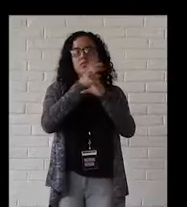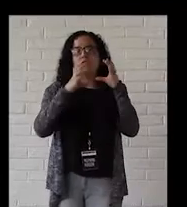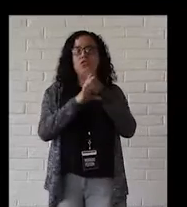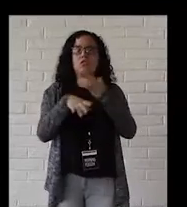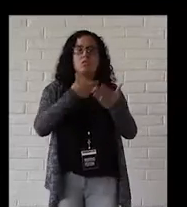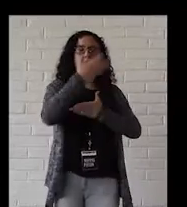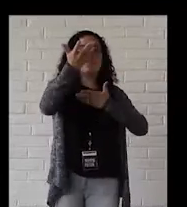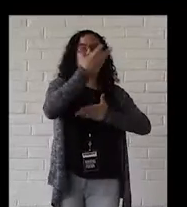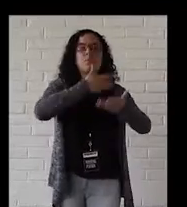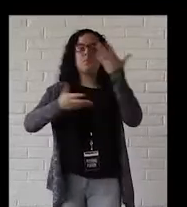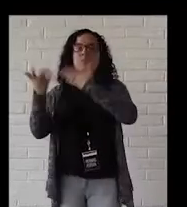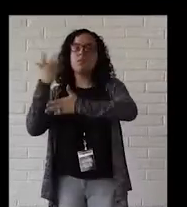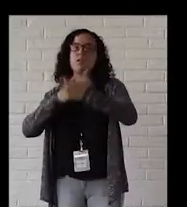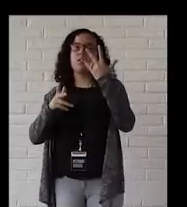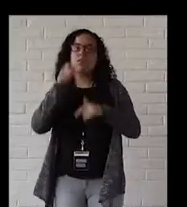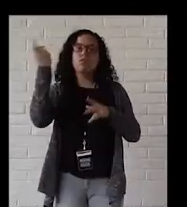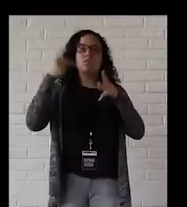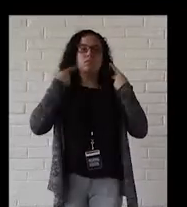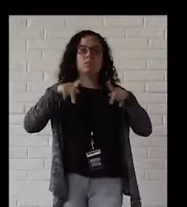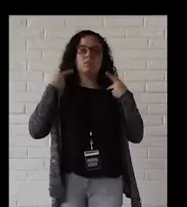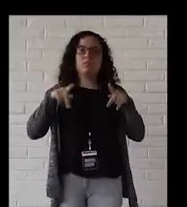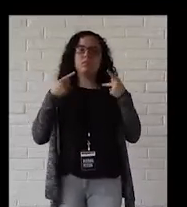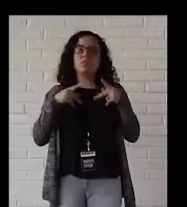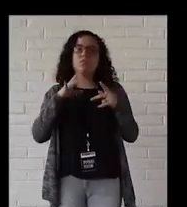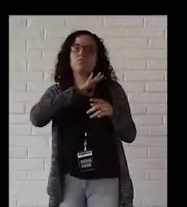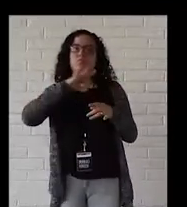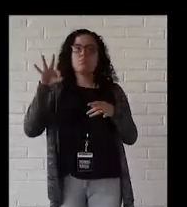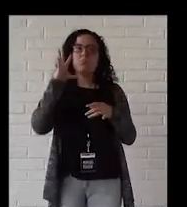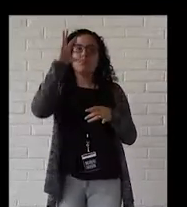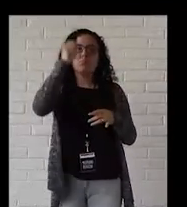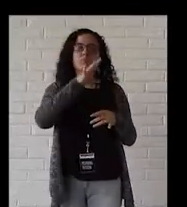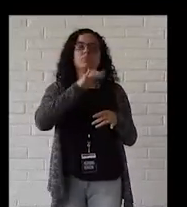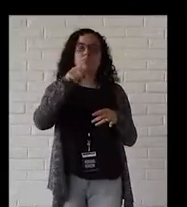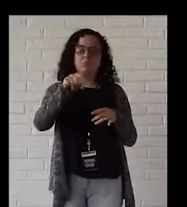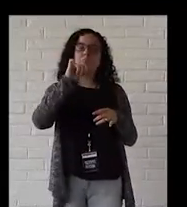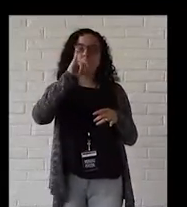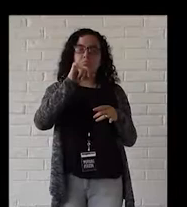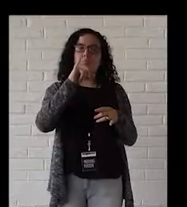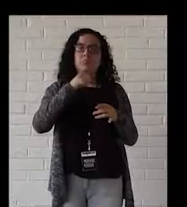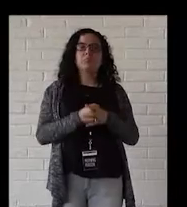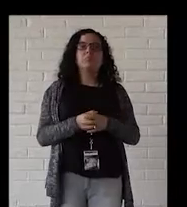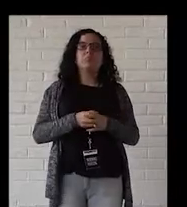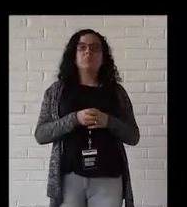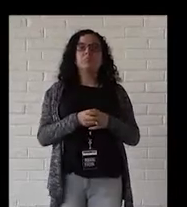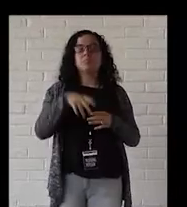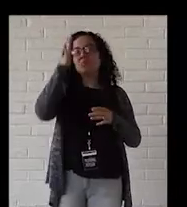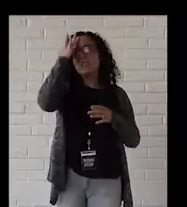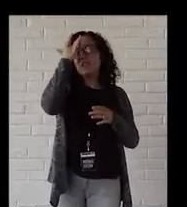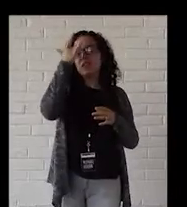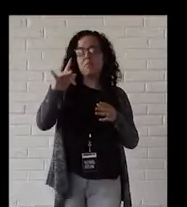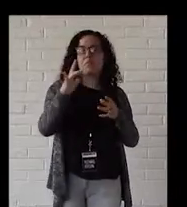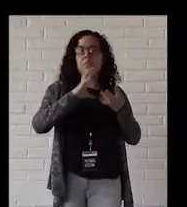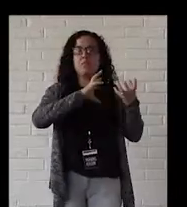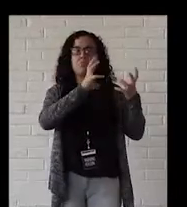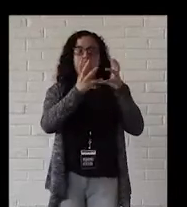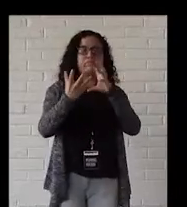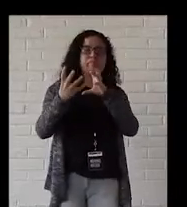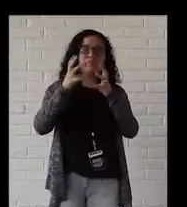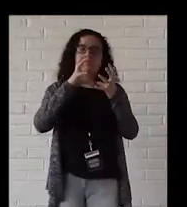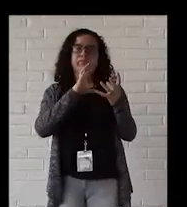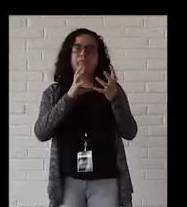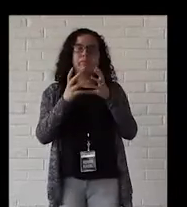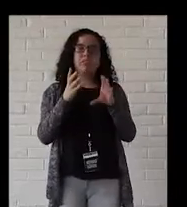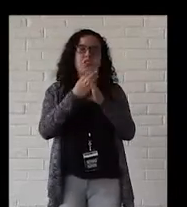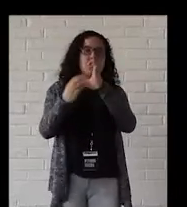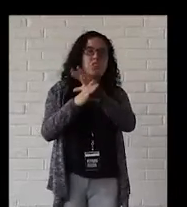demás, compartir que todo es posible. Yo siempre pensé que la materia es muchísimo más maleable de lo que pensamos. Desde chiquito soñaba que podía mover con